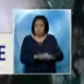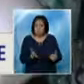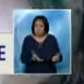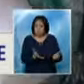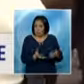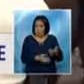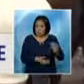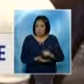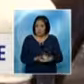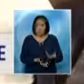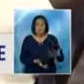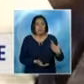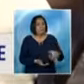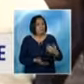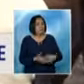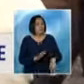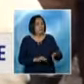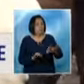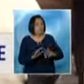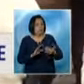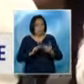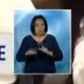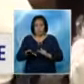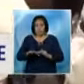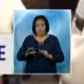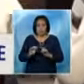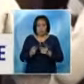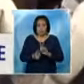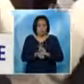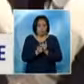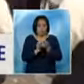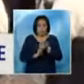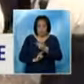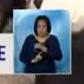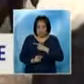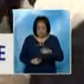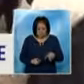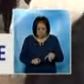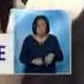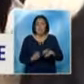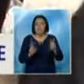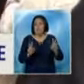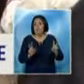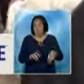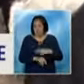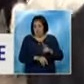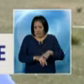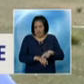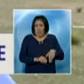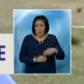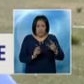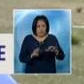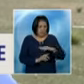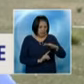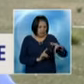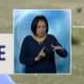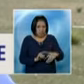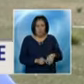así el papel fundamental de las comunidades en el cambio de actitud hacia los temas ambientales. En La